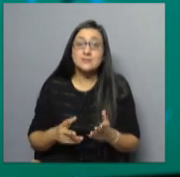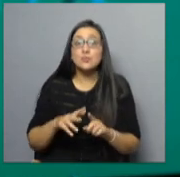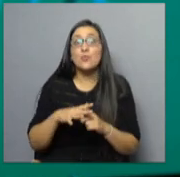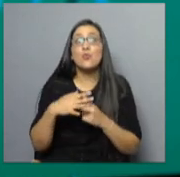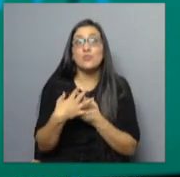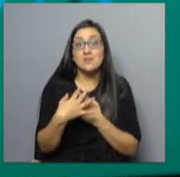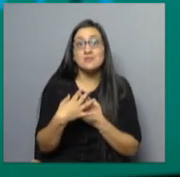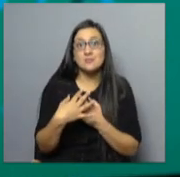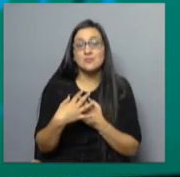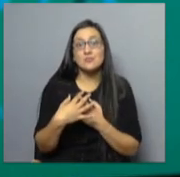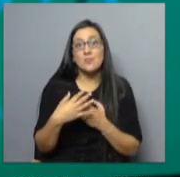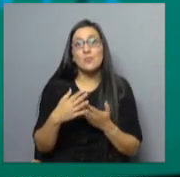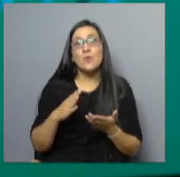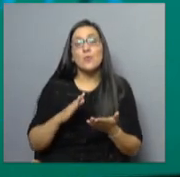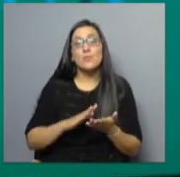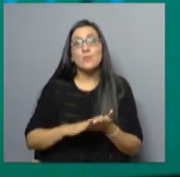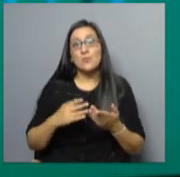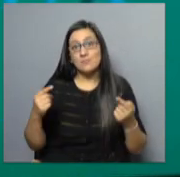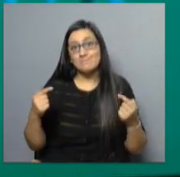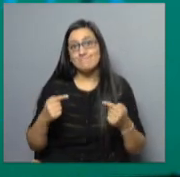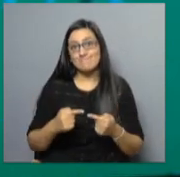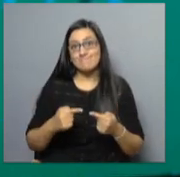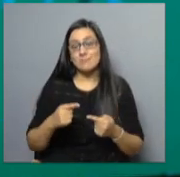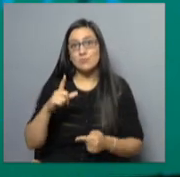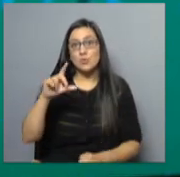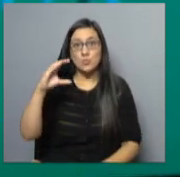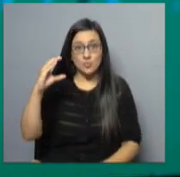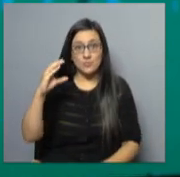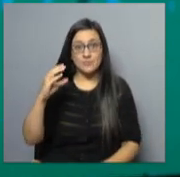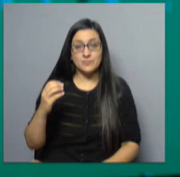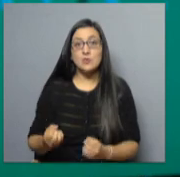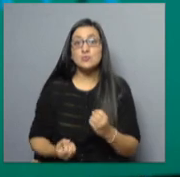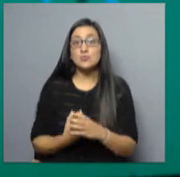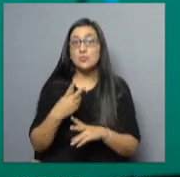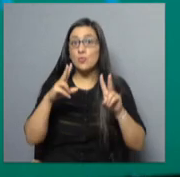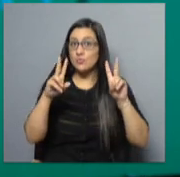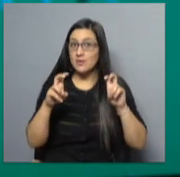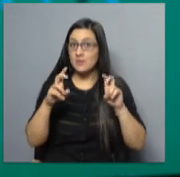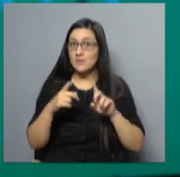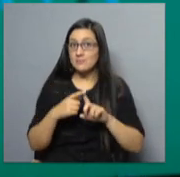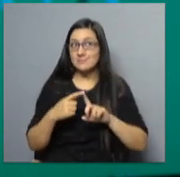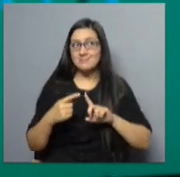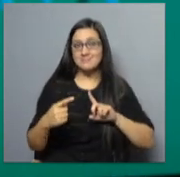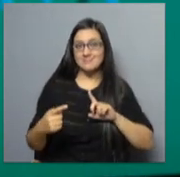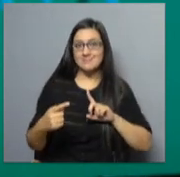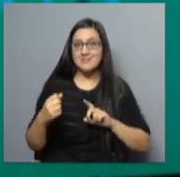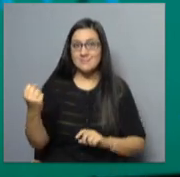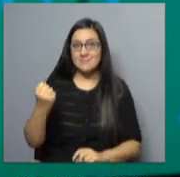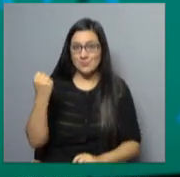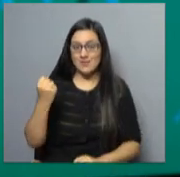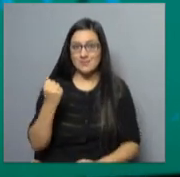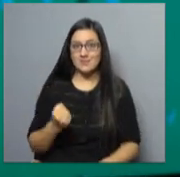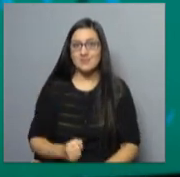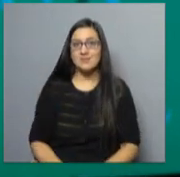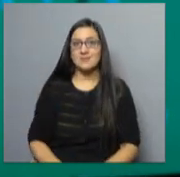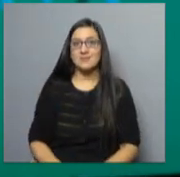políticamente por la discusión en torno a la luz aparece un tema que es de larga duración y que es estructural y que es importante que